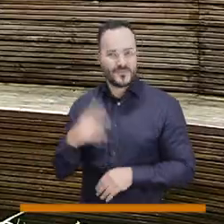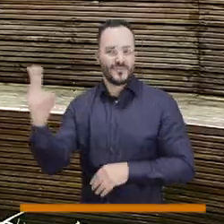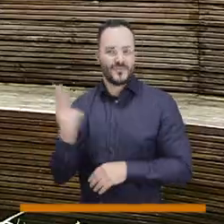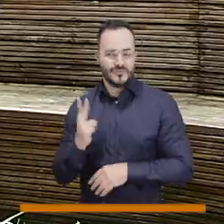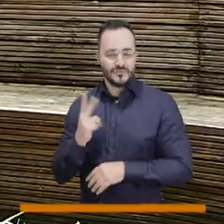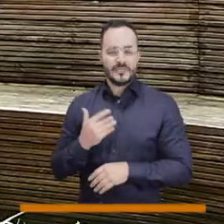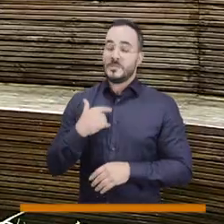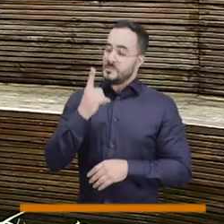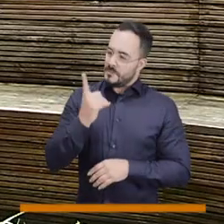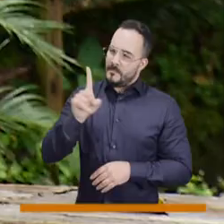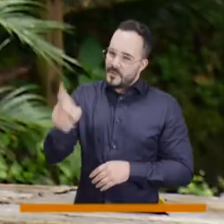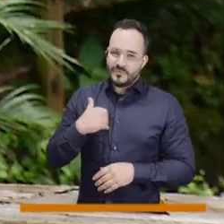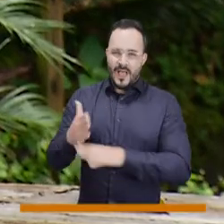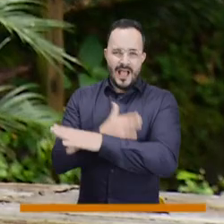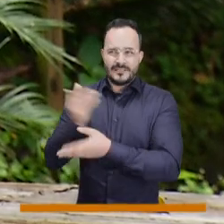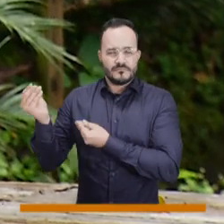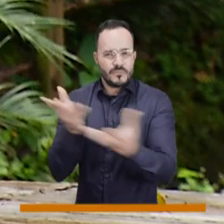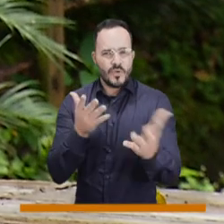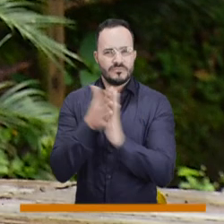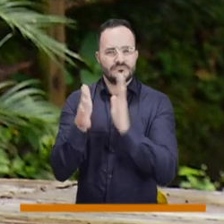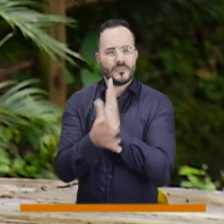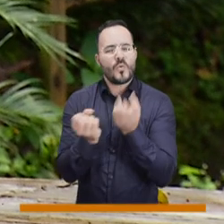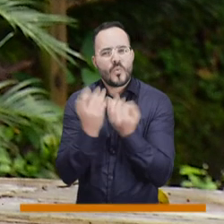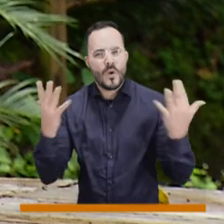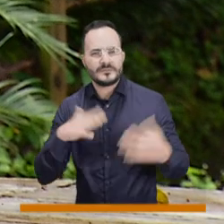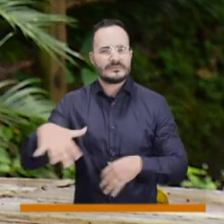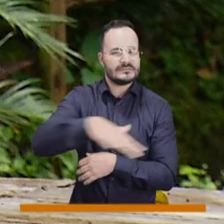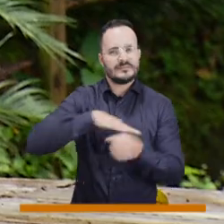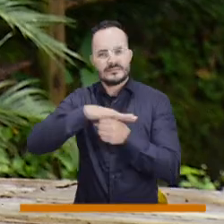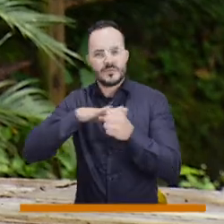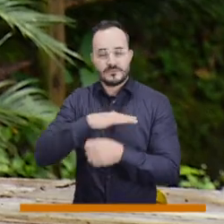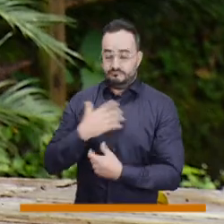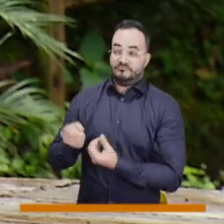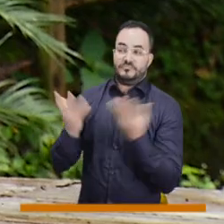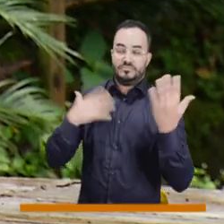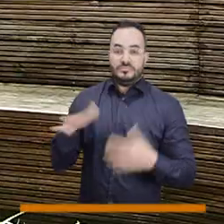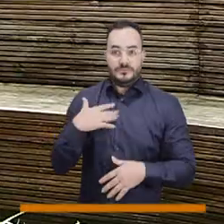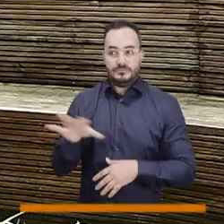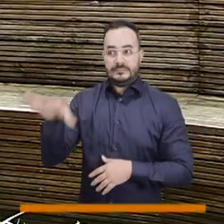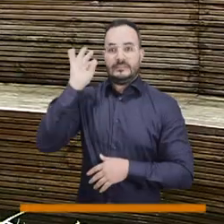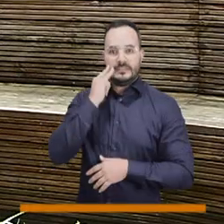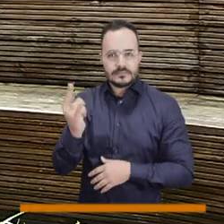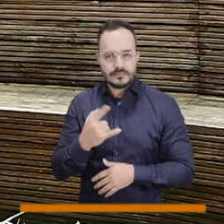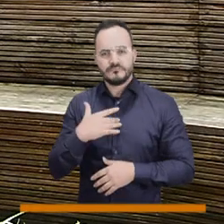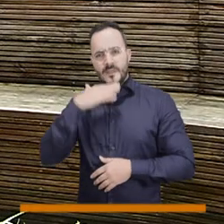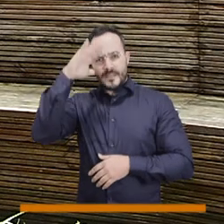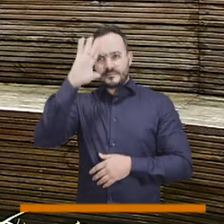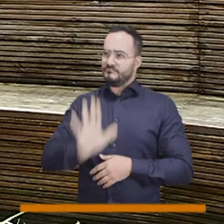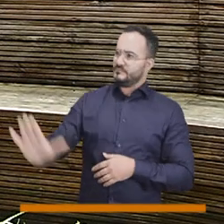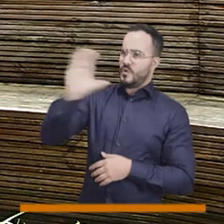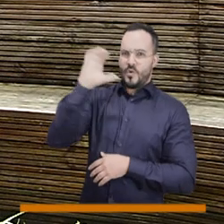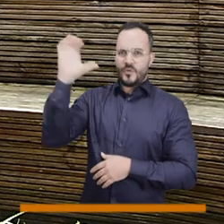porque nos dejó una inquietud inmensa esa cifra que usted nos acaba de compartir, coronel, y es que Medellín tiene de